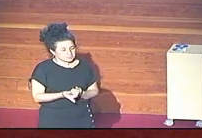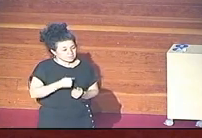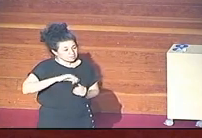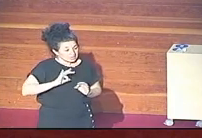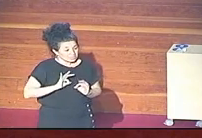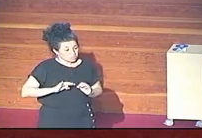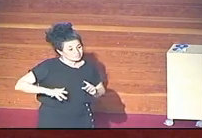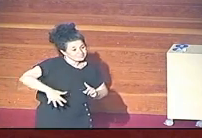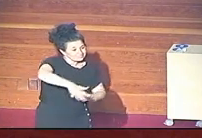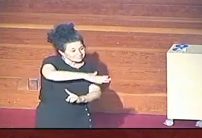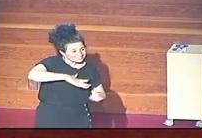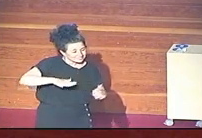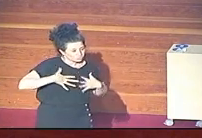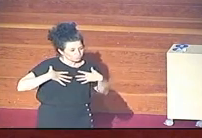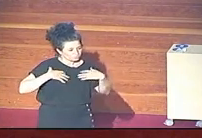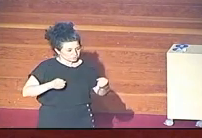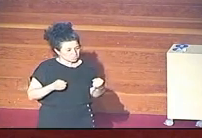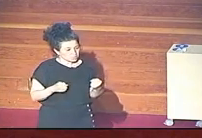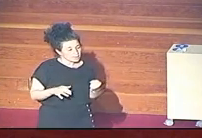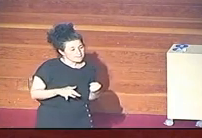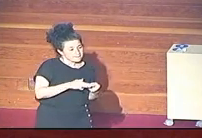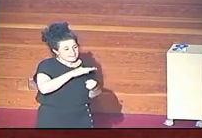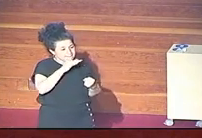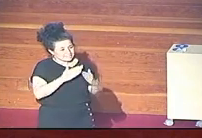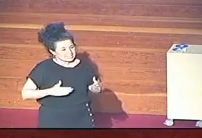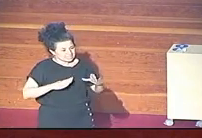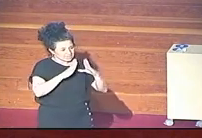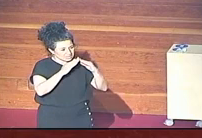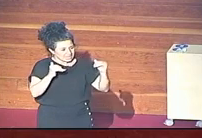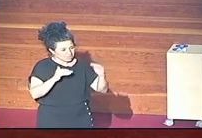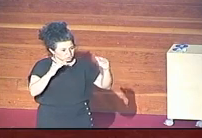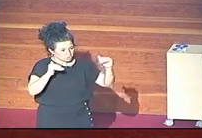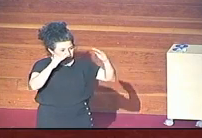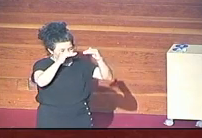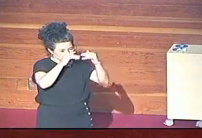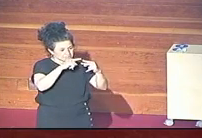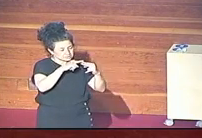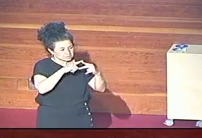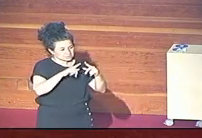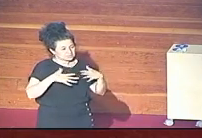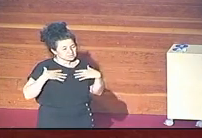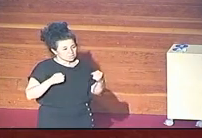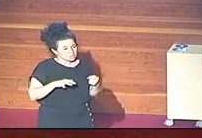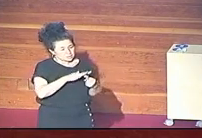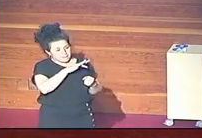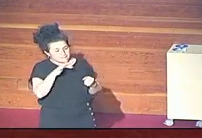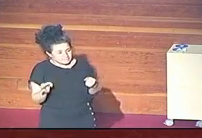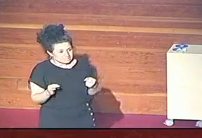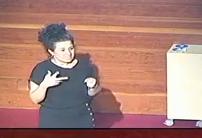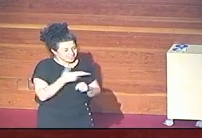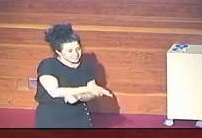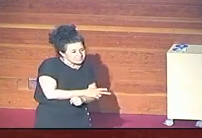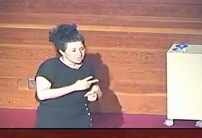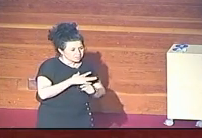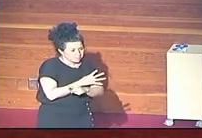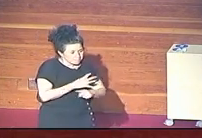saludables y no someter al medio ambiente a mayor estrés ya mayor fragmentación de la que ya ha